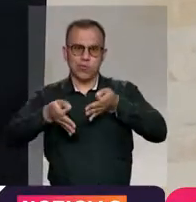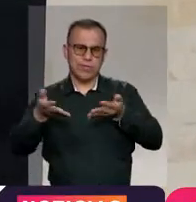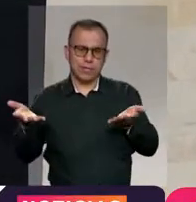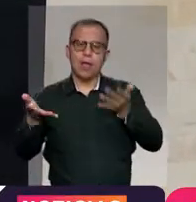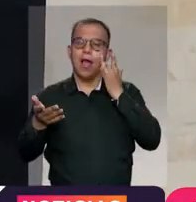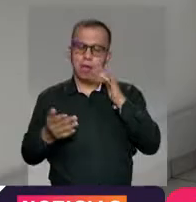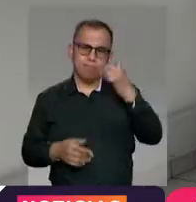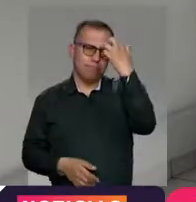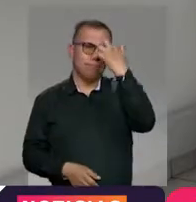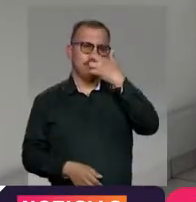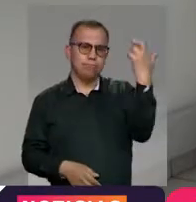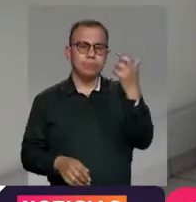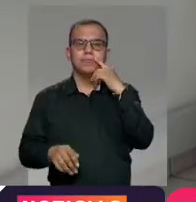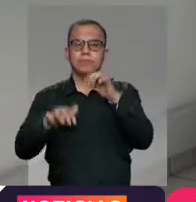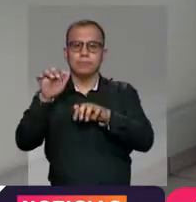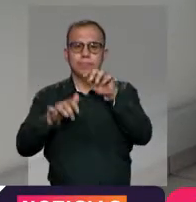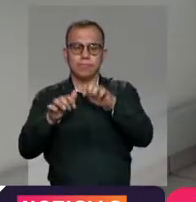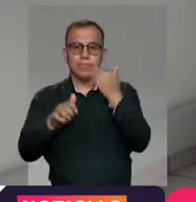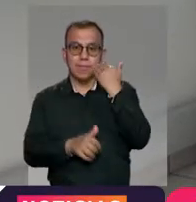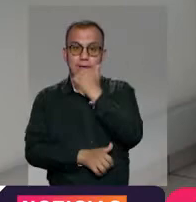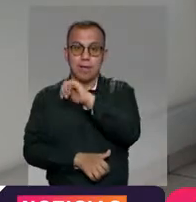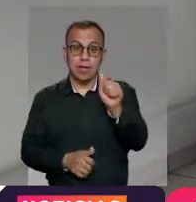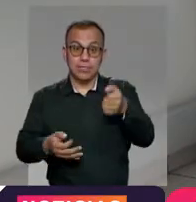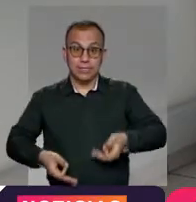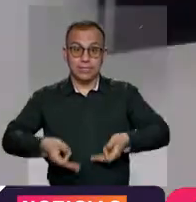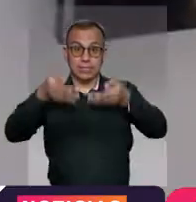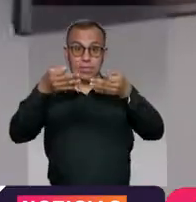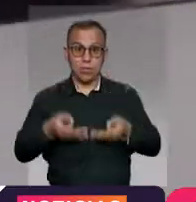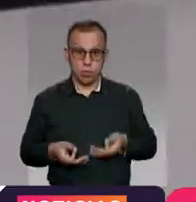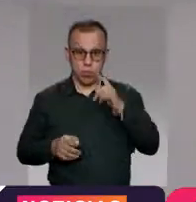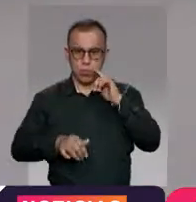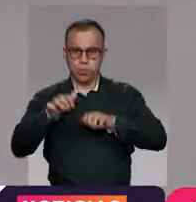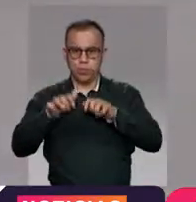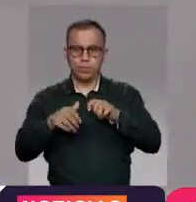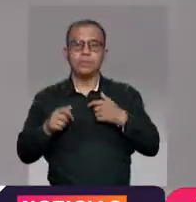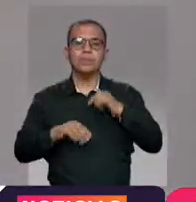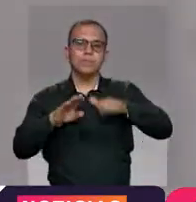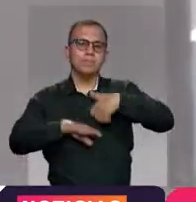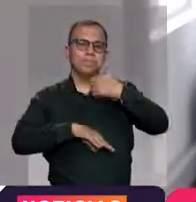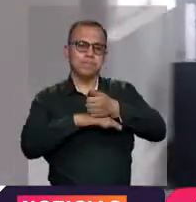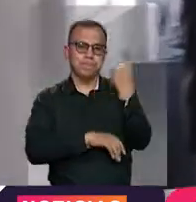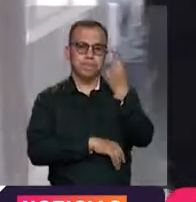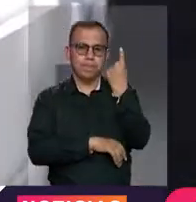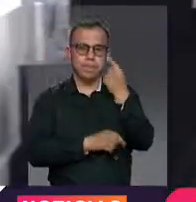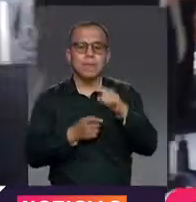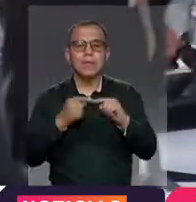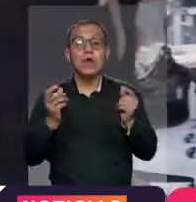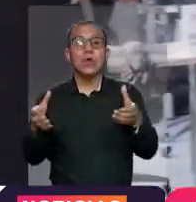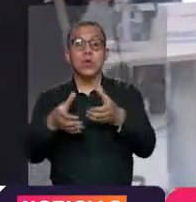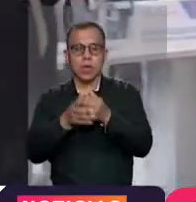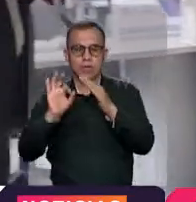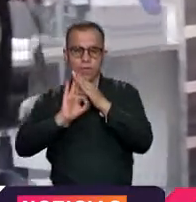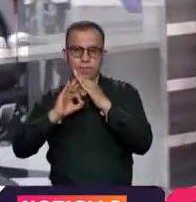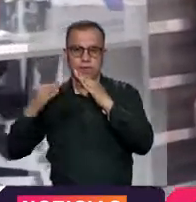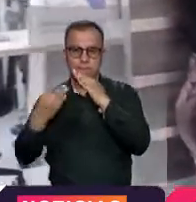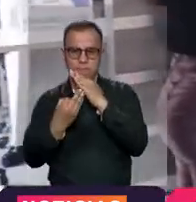por profesionales de las Secretarías de Mujer y de Seguridad, la Fiscalía General de la Nación, las Comisarías de